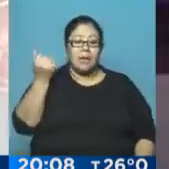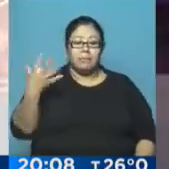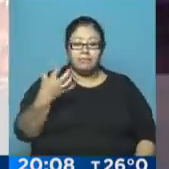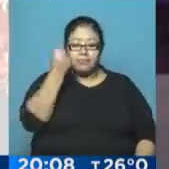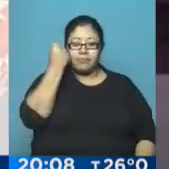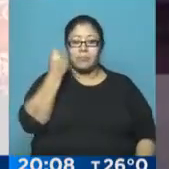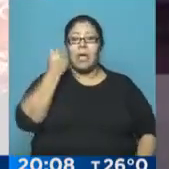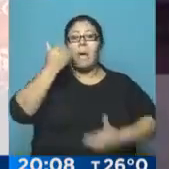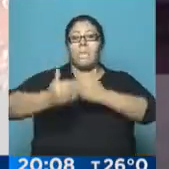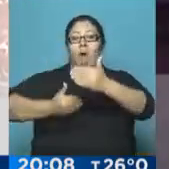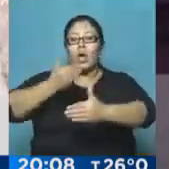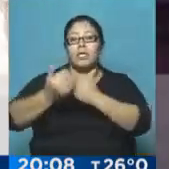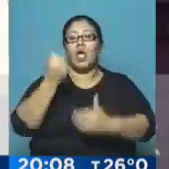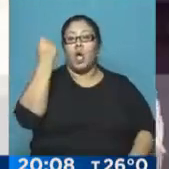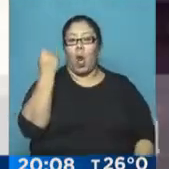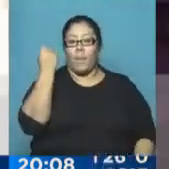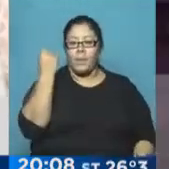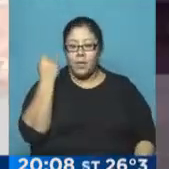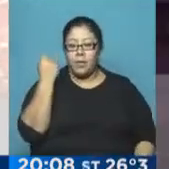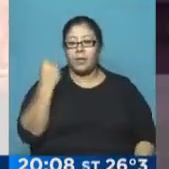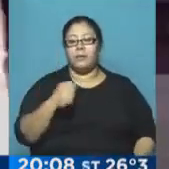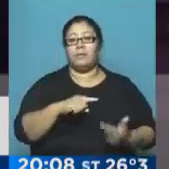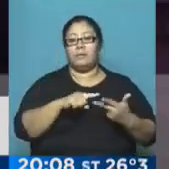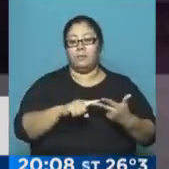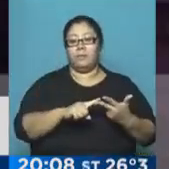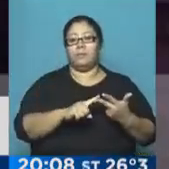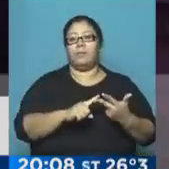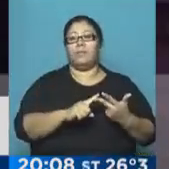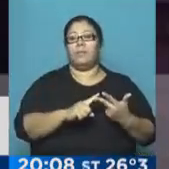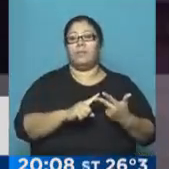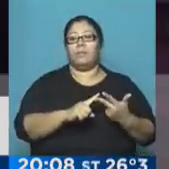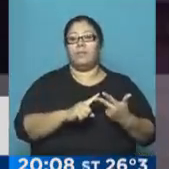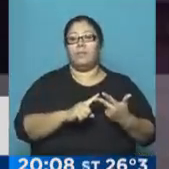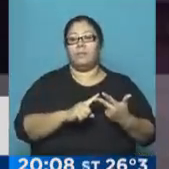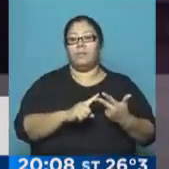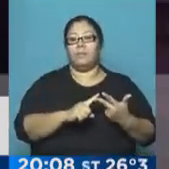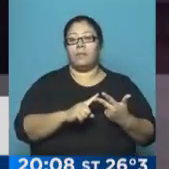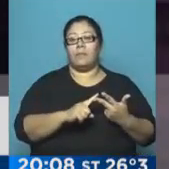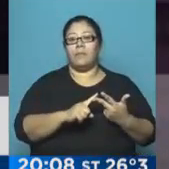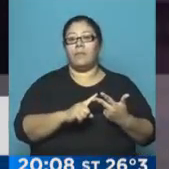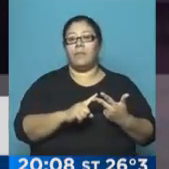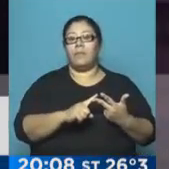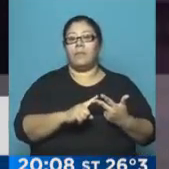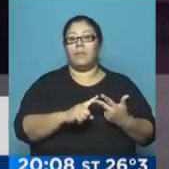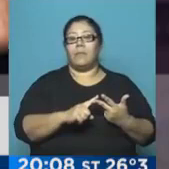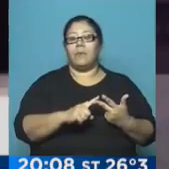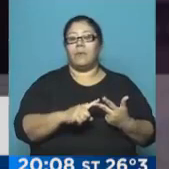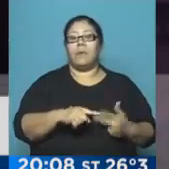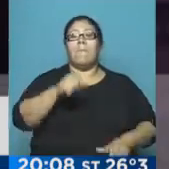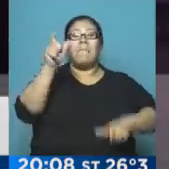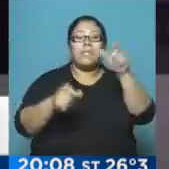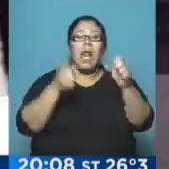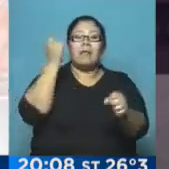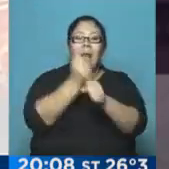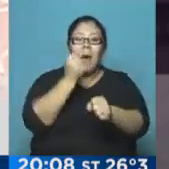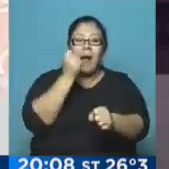del progreso económico, de los logros que han tenido desde los